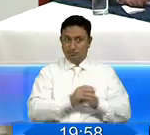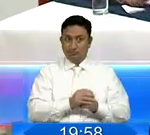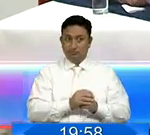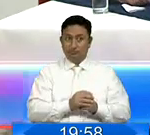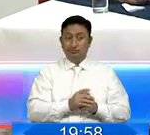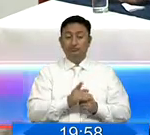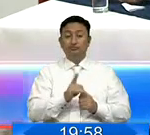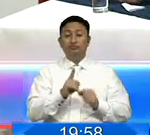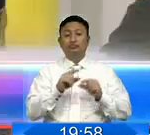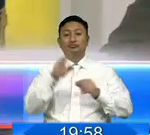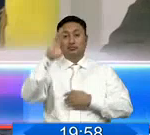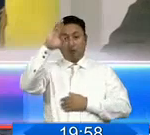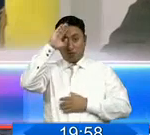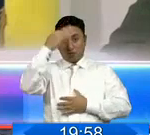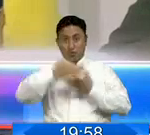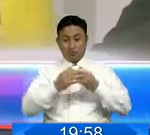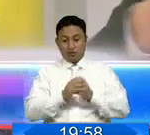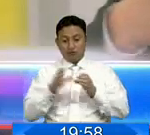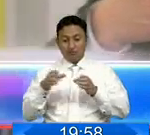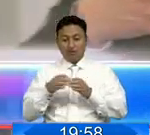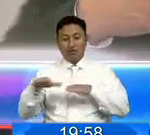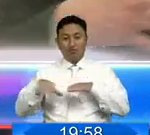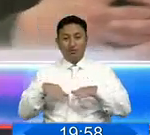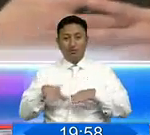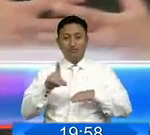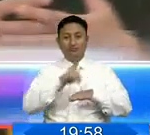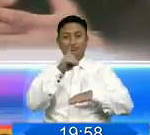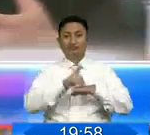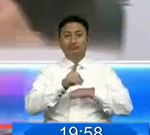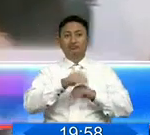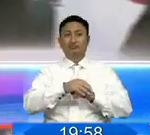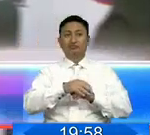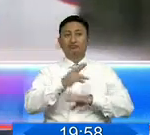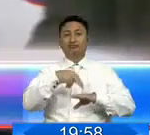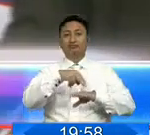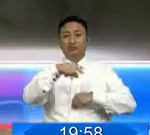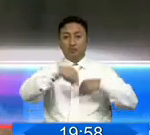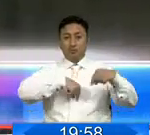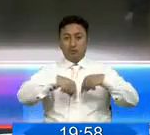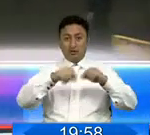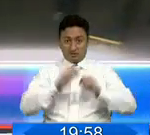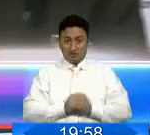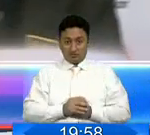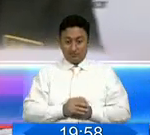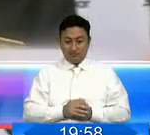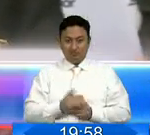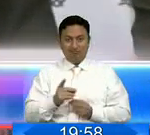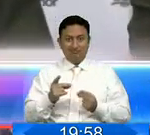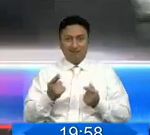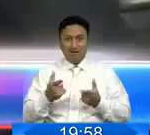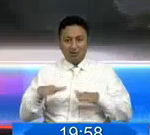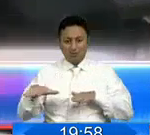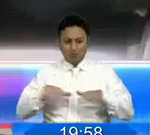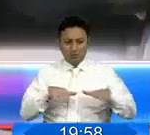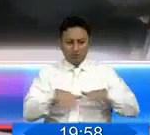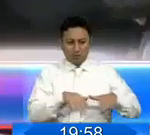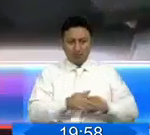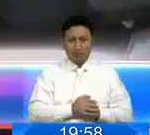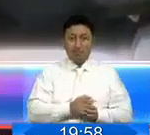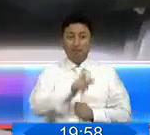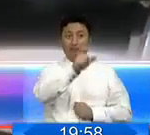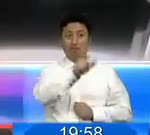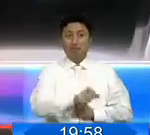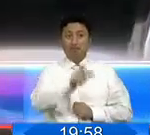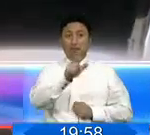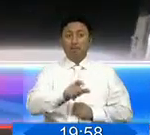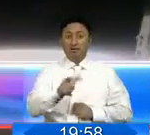unidades especiales de la Policía Judicial, en coordinación con la Dirección Nacional de Tránsito, pongan en marcha un mega operativo con el fin de capturar a